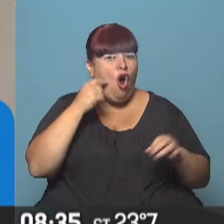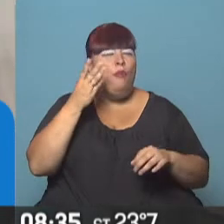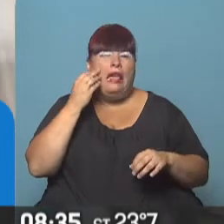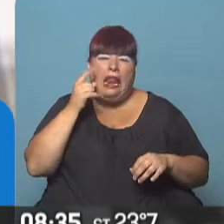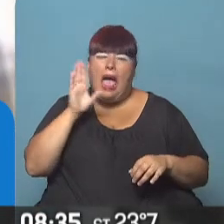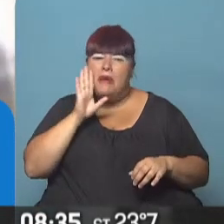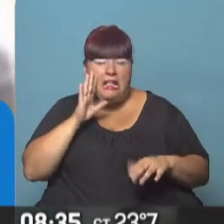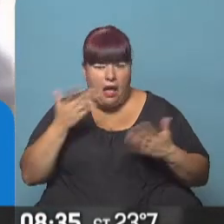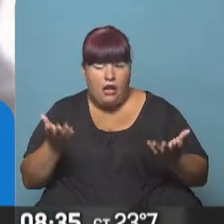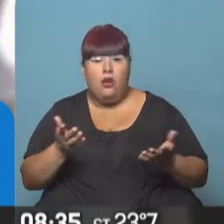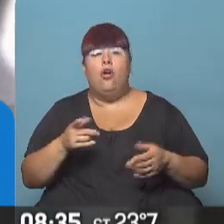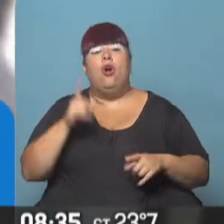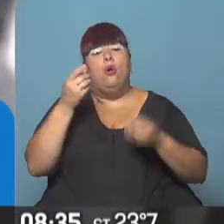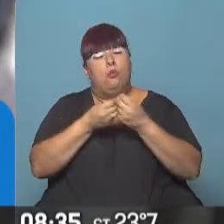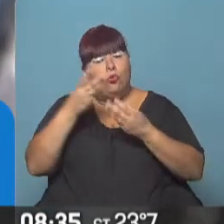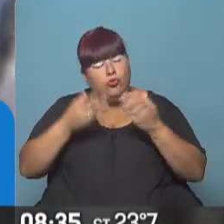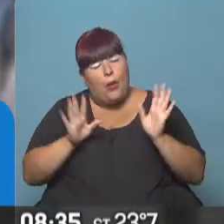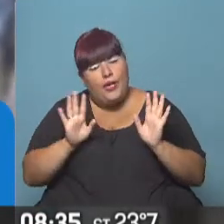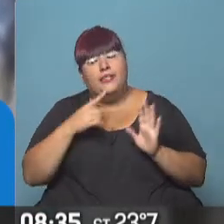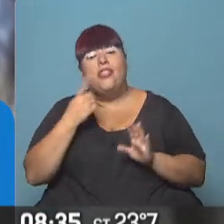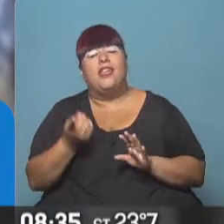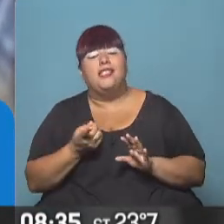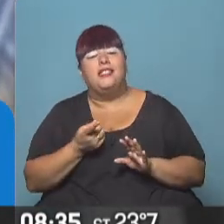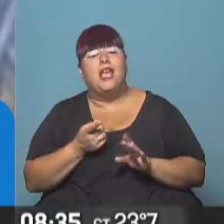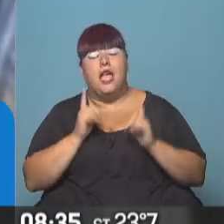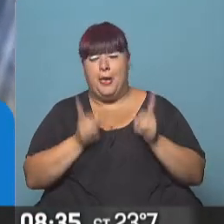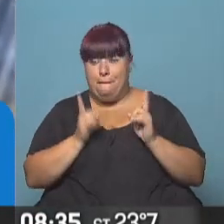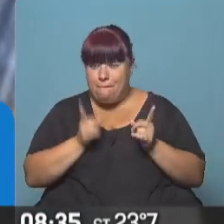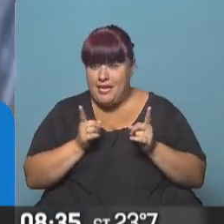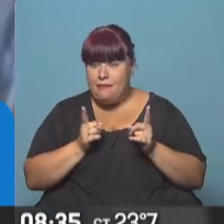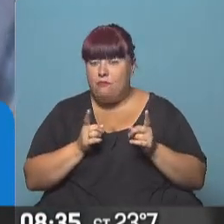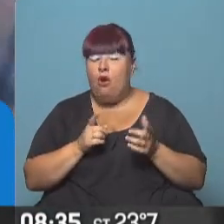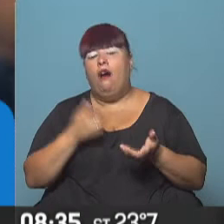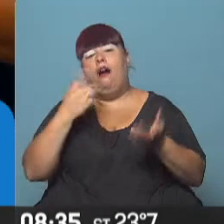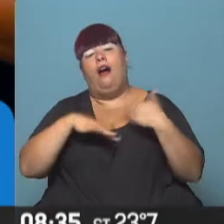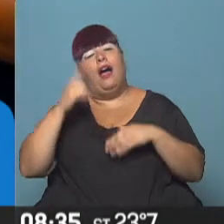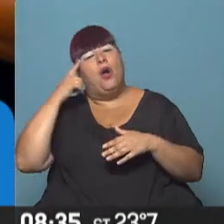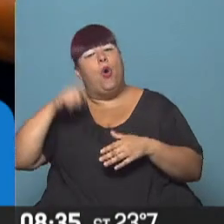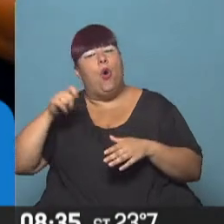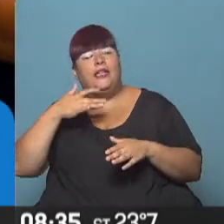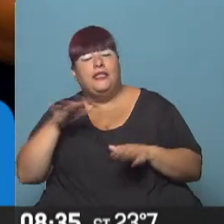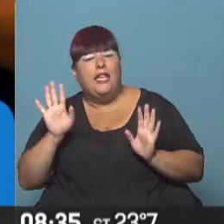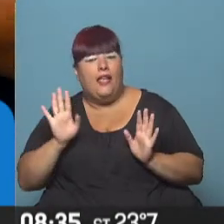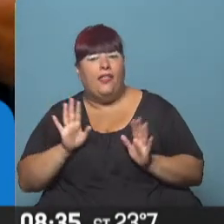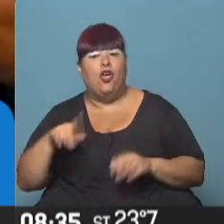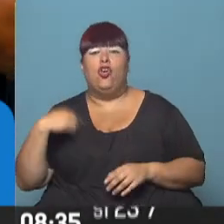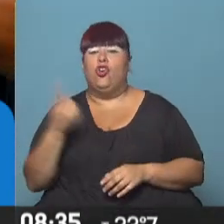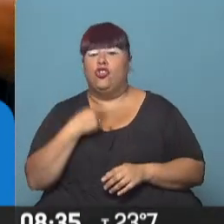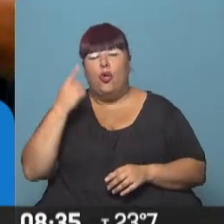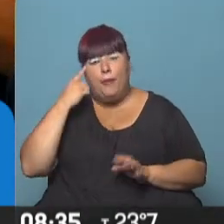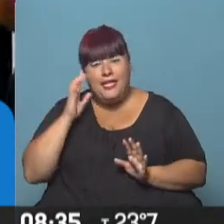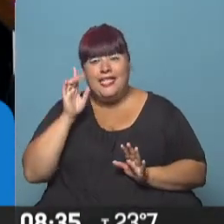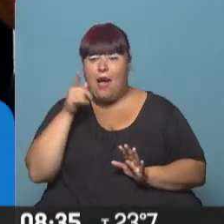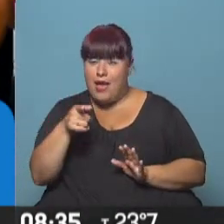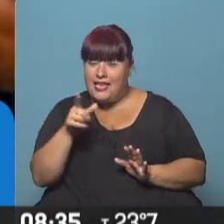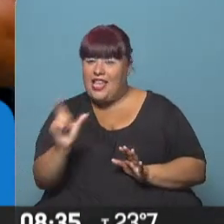era, ¿no?, o americano. En muchos casos se trata de, ante mismos hechos, interpretaciones judiciales, ¿no? Y lo que nosotros creemos que en